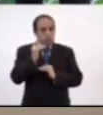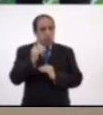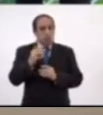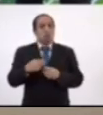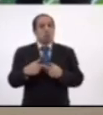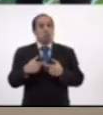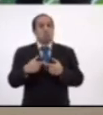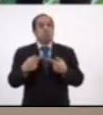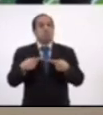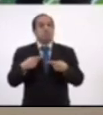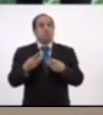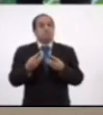aforo o se esperarán otra semana?